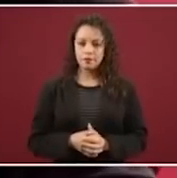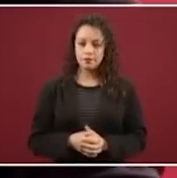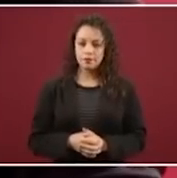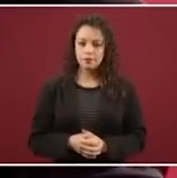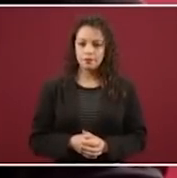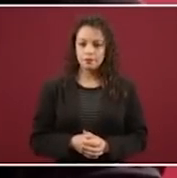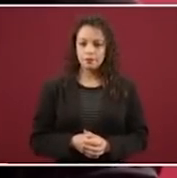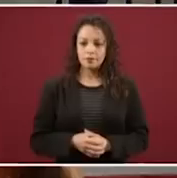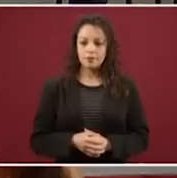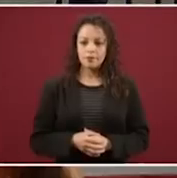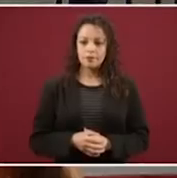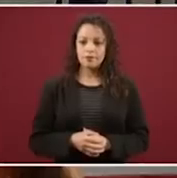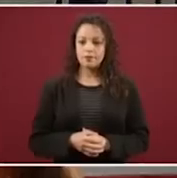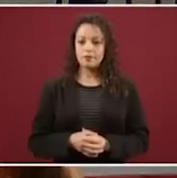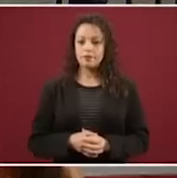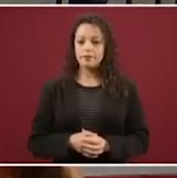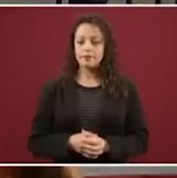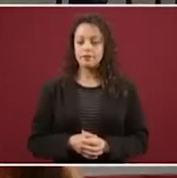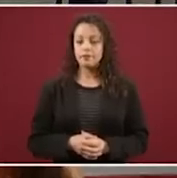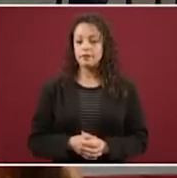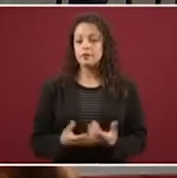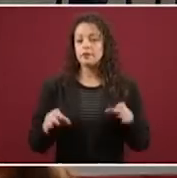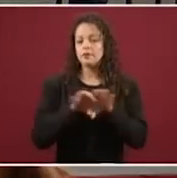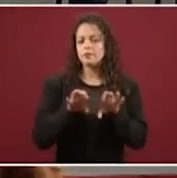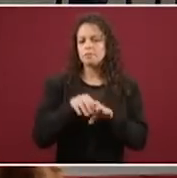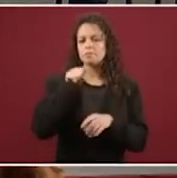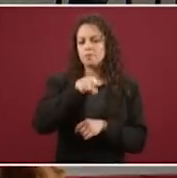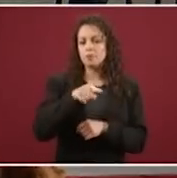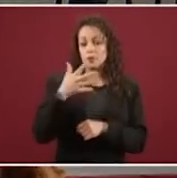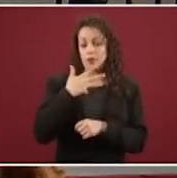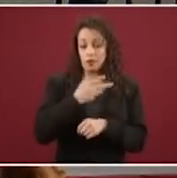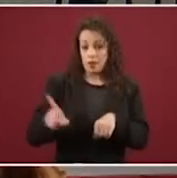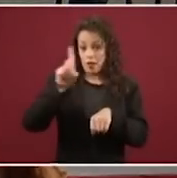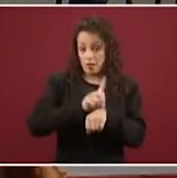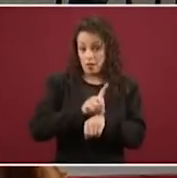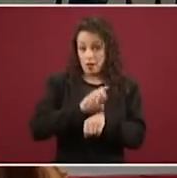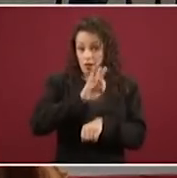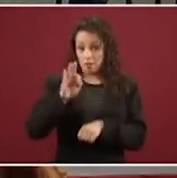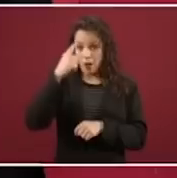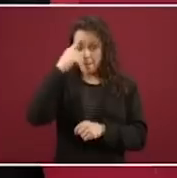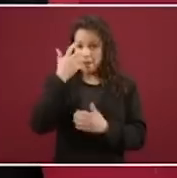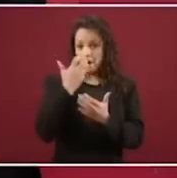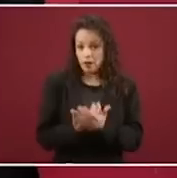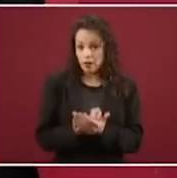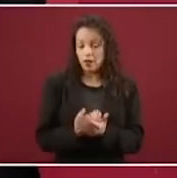acuerdo a cómo se refleja ya los asuetos en